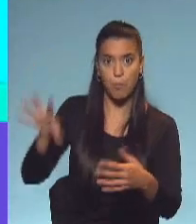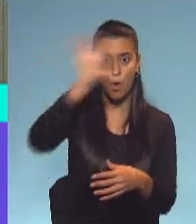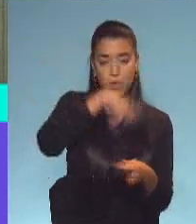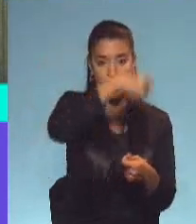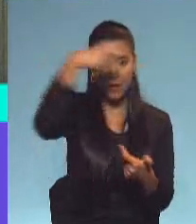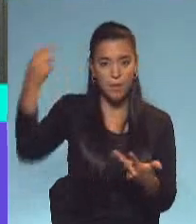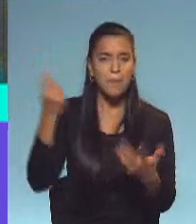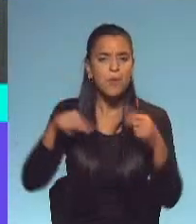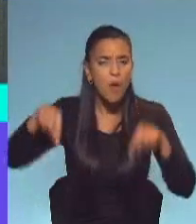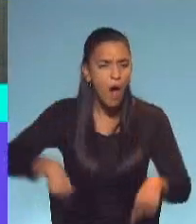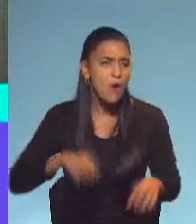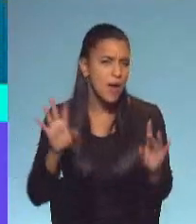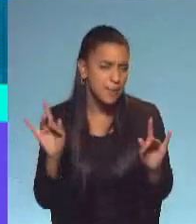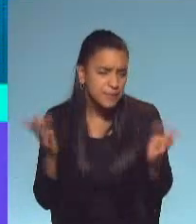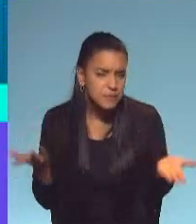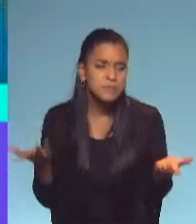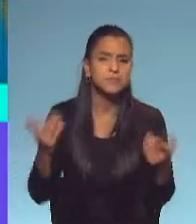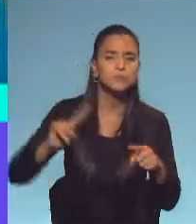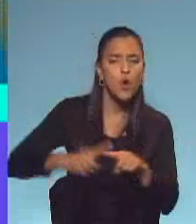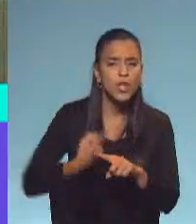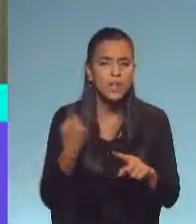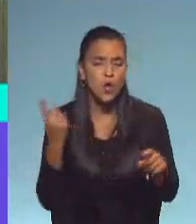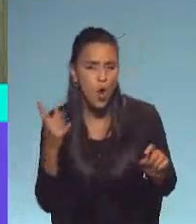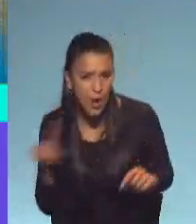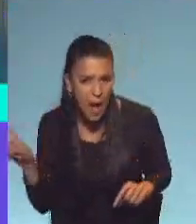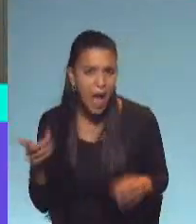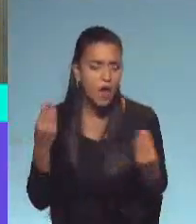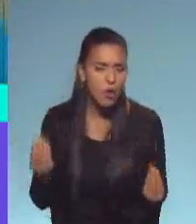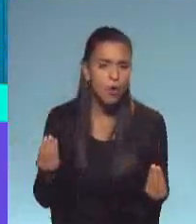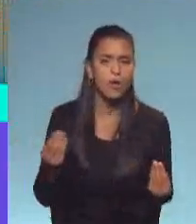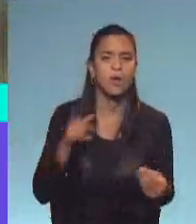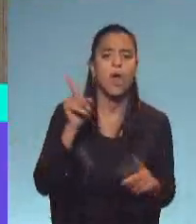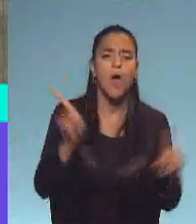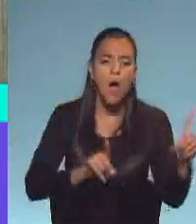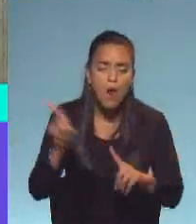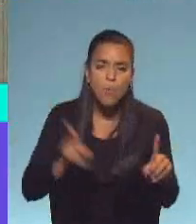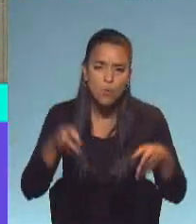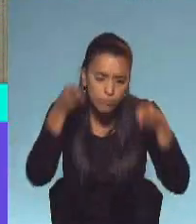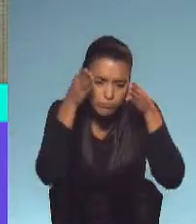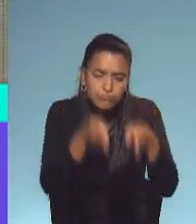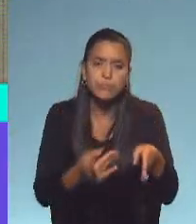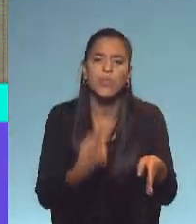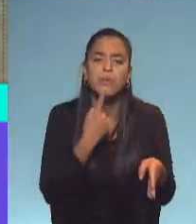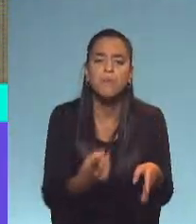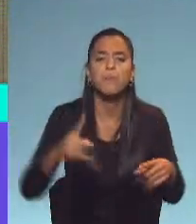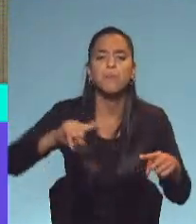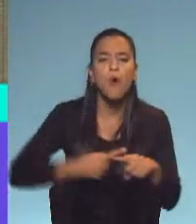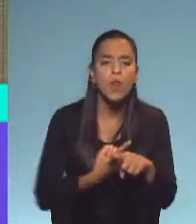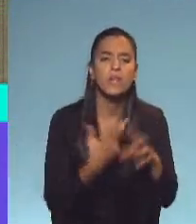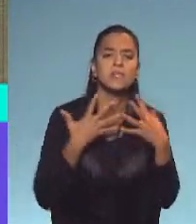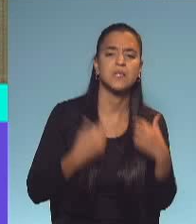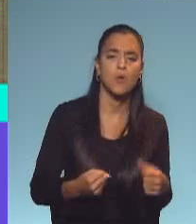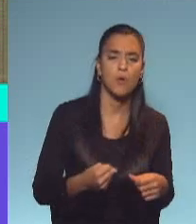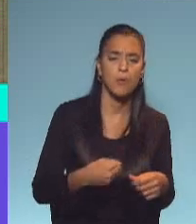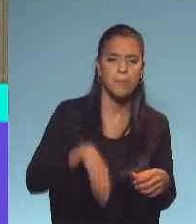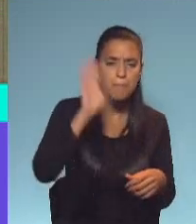poquito de ruido en este momento, ¿no? Político, digo, en donde algunos se centran que la política sanitaria tiene que